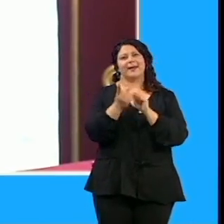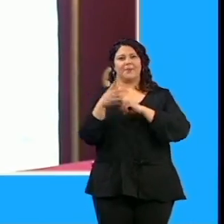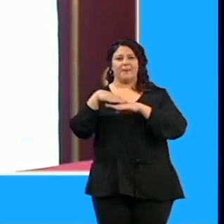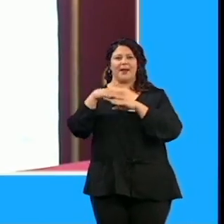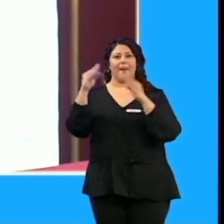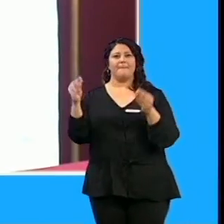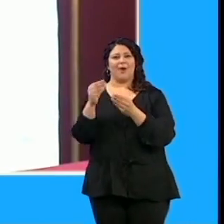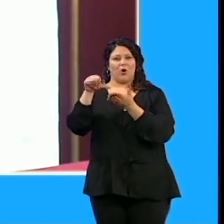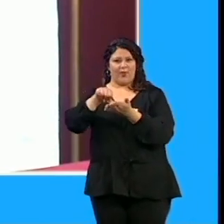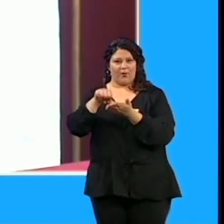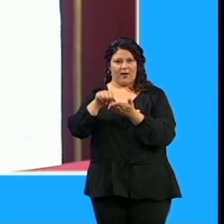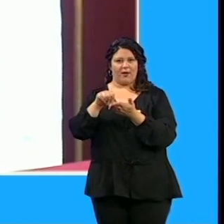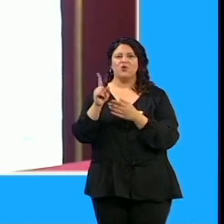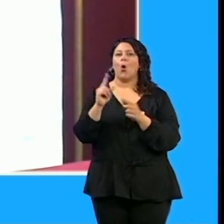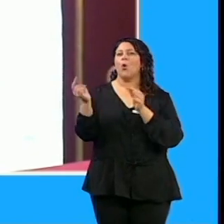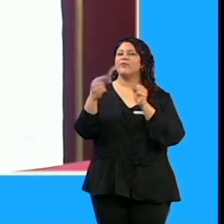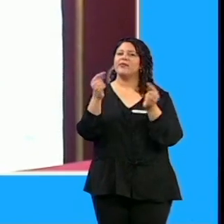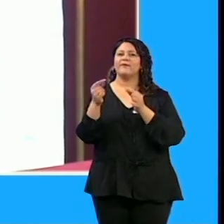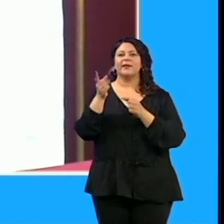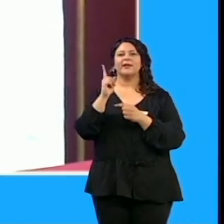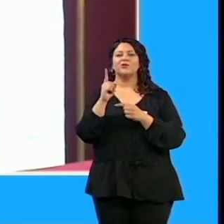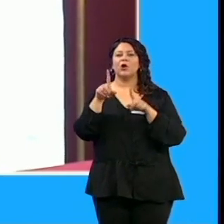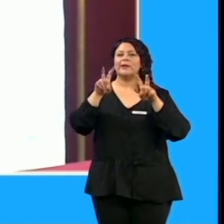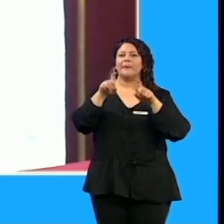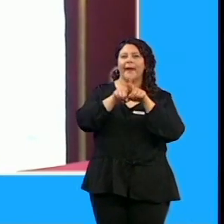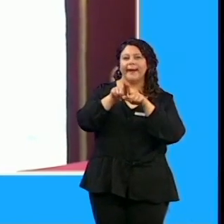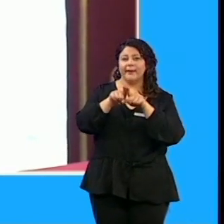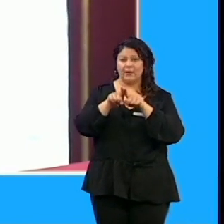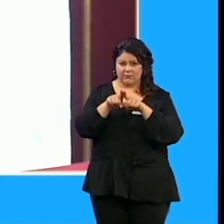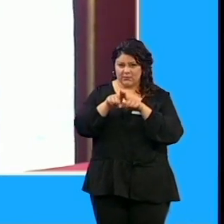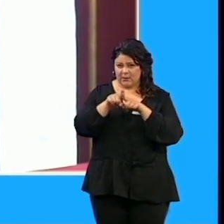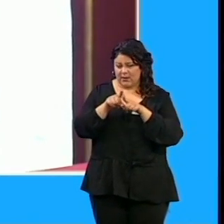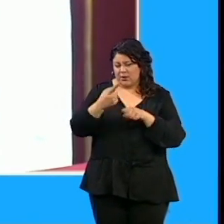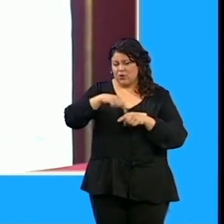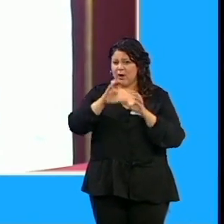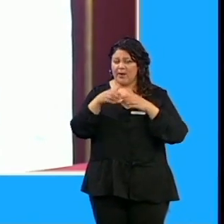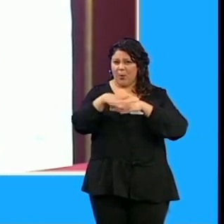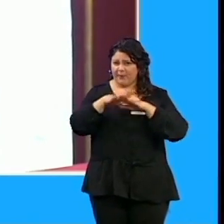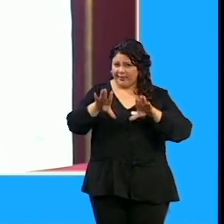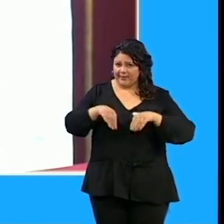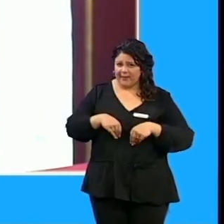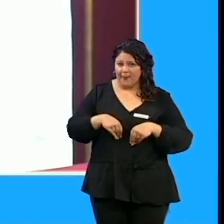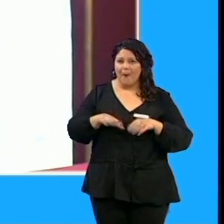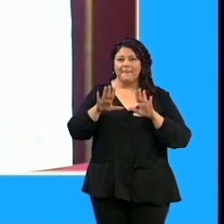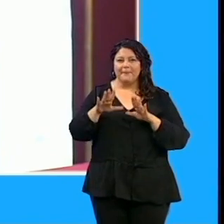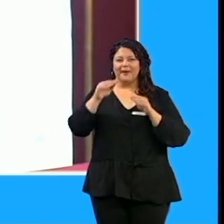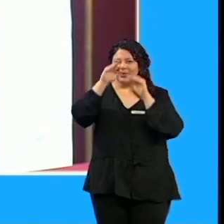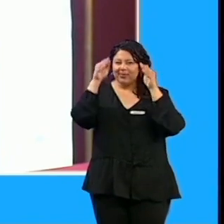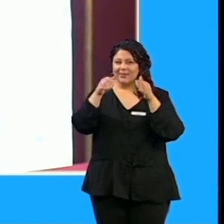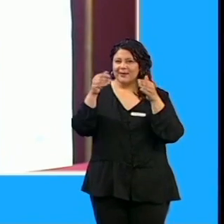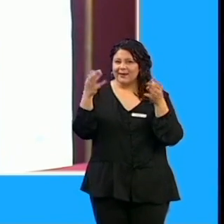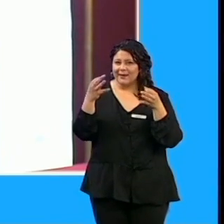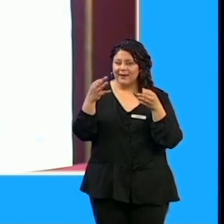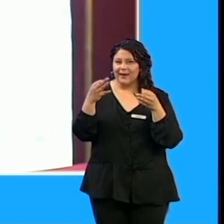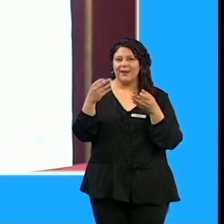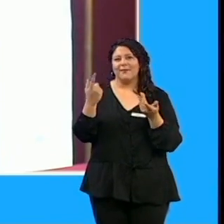convertir en un debate únicamente centrado en las críticas, que tenemos que aceptarlas como equipo de gobierno, pero sobre todo debe centrarse en